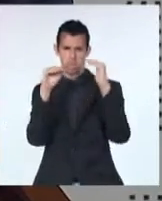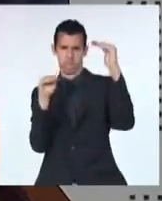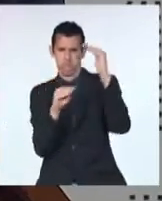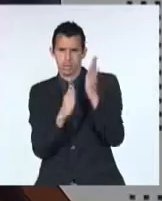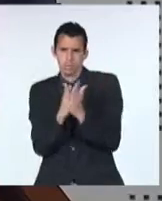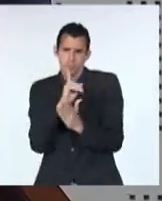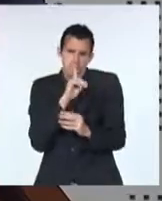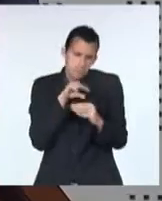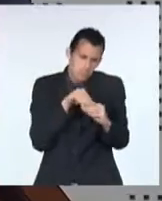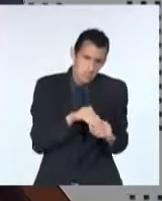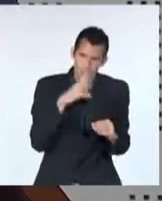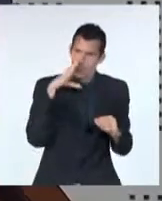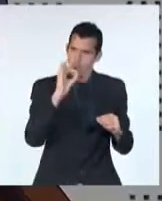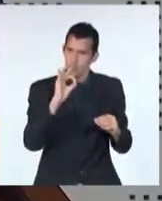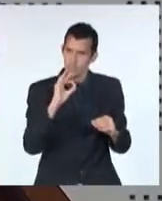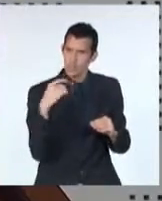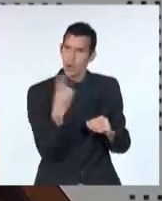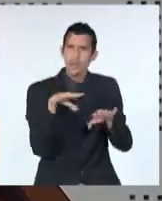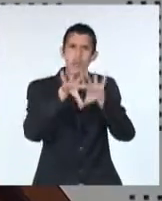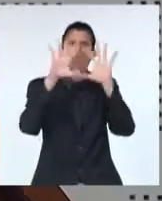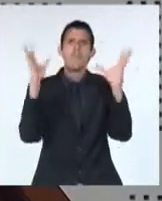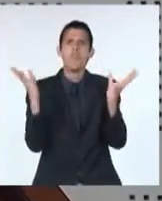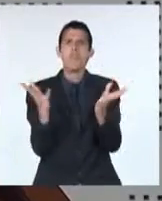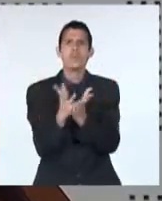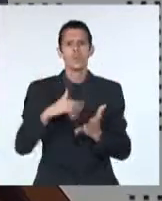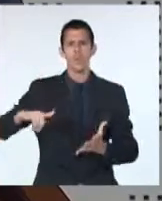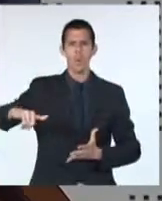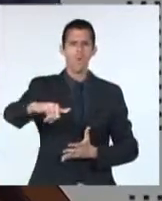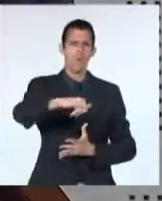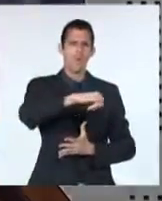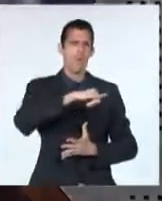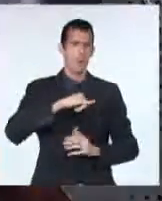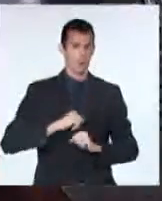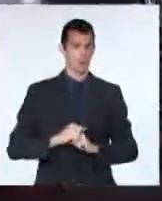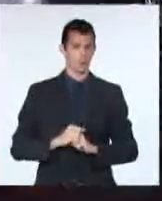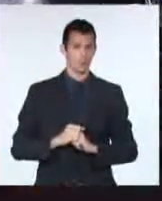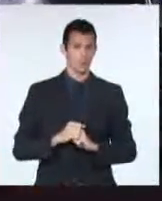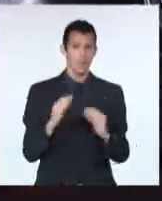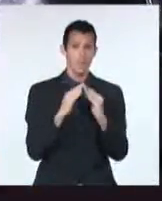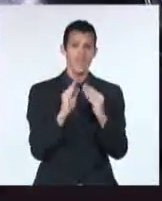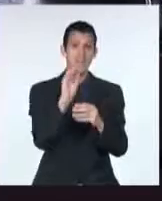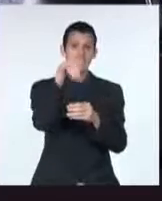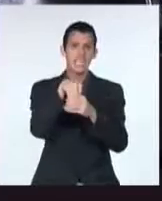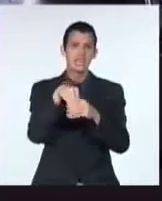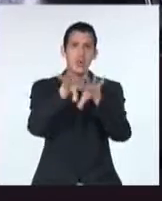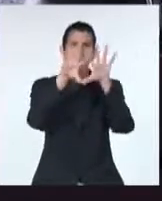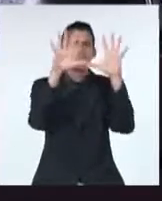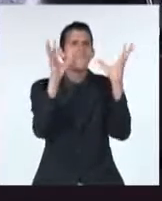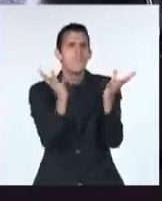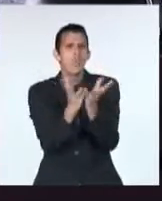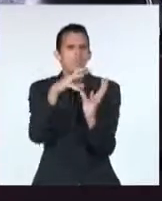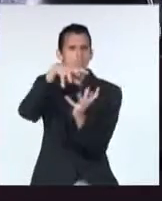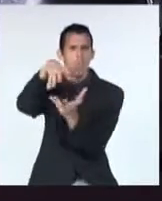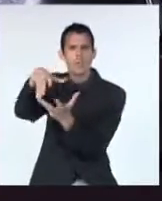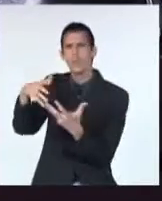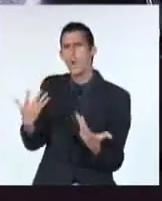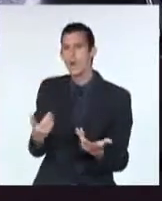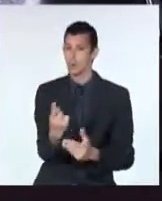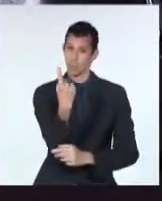de quienes llevan siglos cortando el pastel y dejándonos las sobras. Esta cumbre